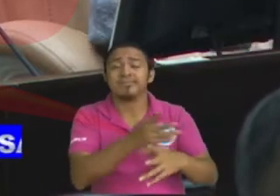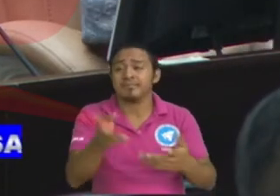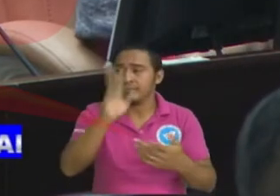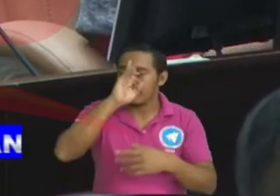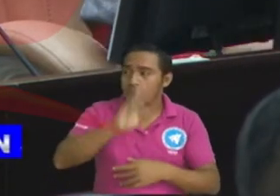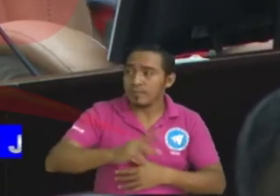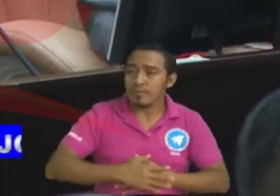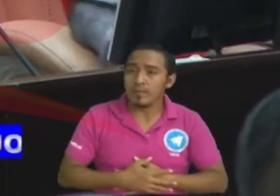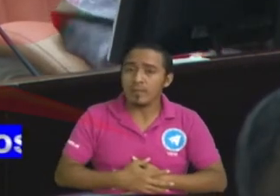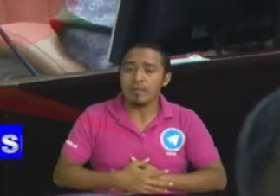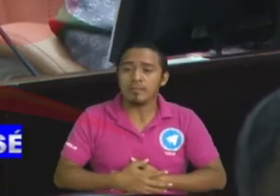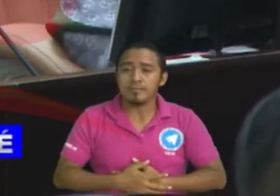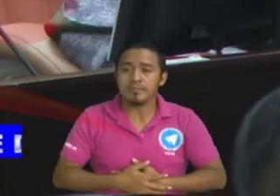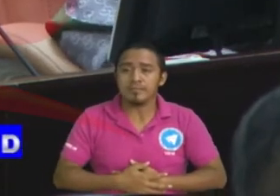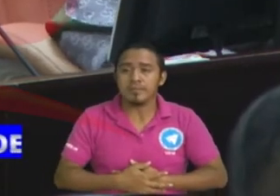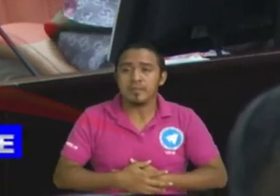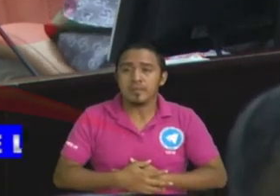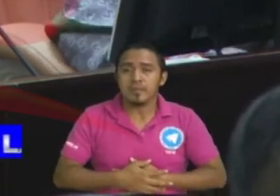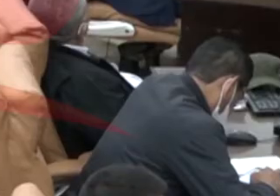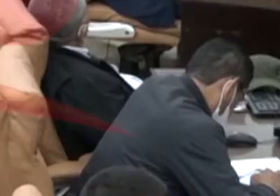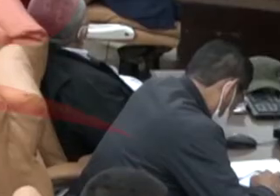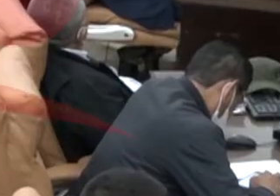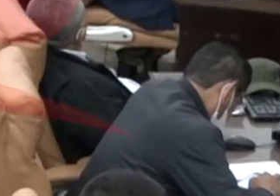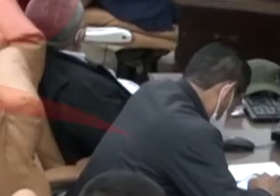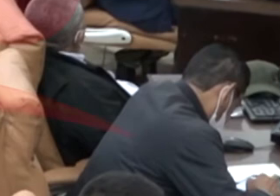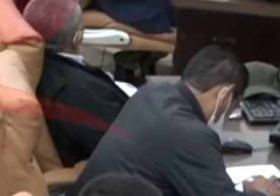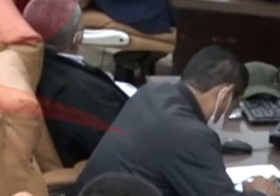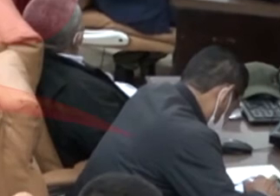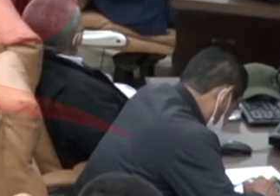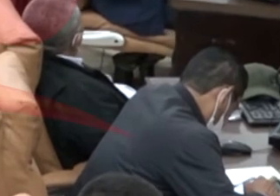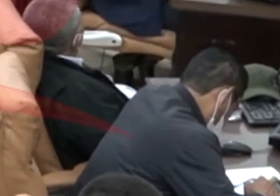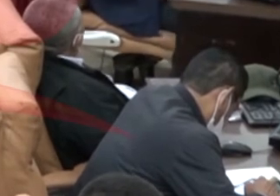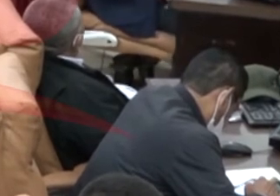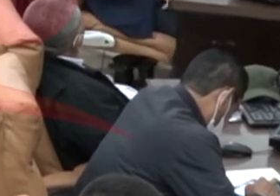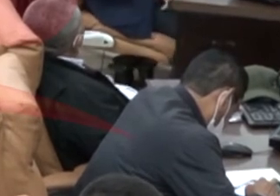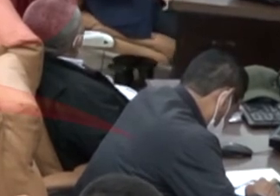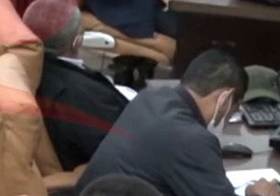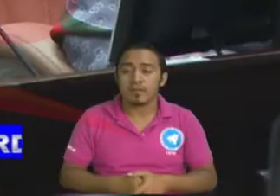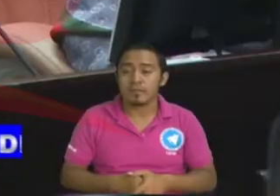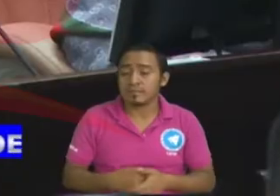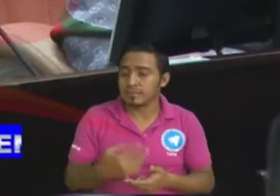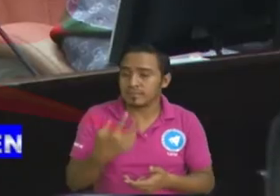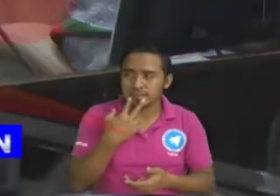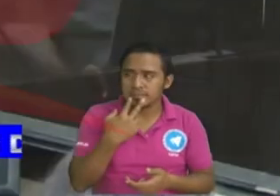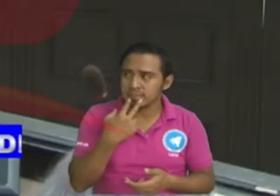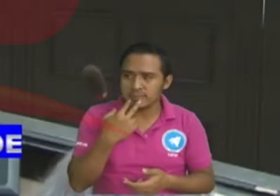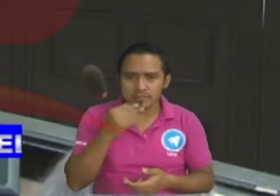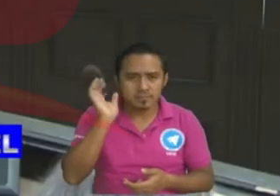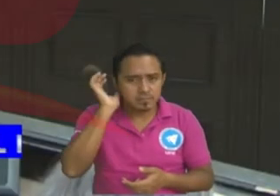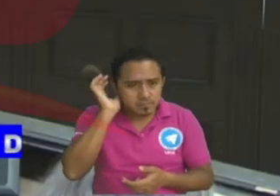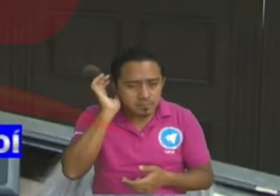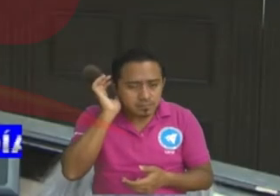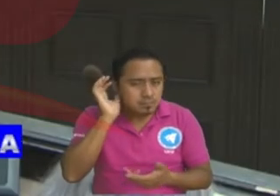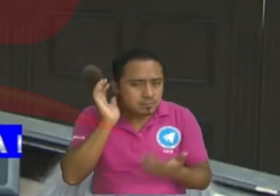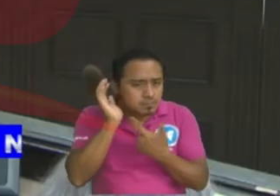que tienen sus manos pringadas de sangre de estos 23 jóvenes, que no los he oído en